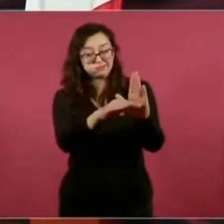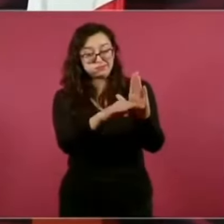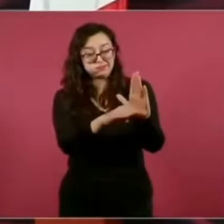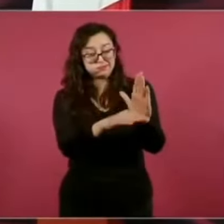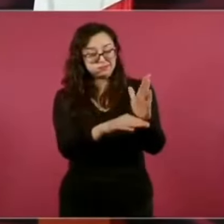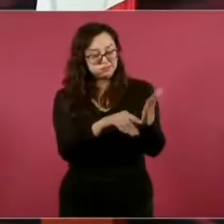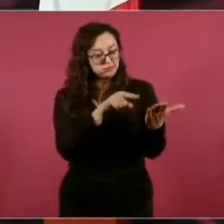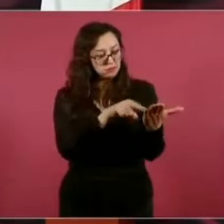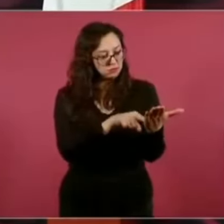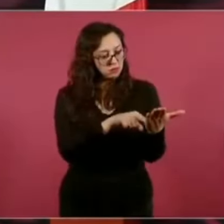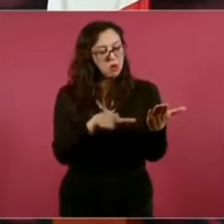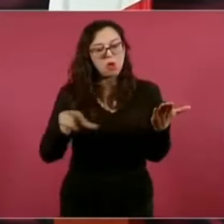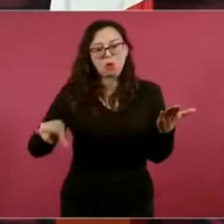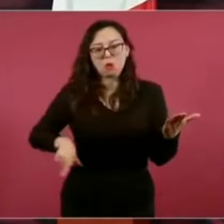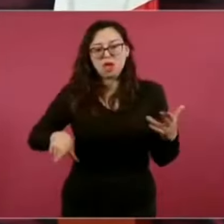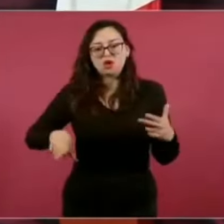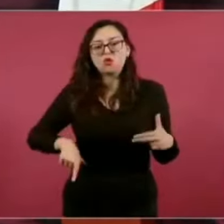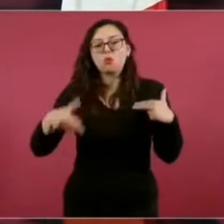humanismo y buen gobierno.